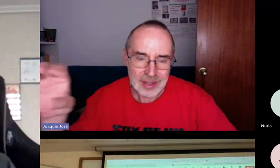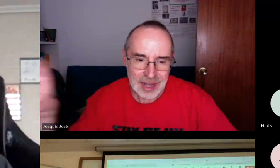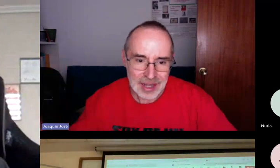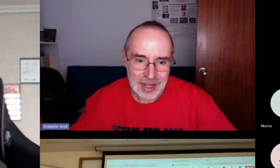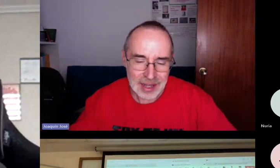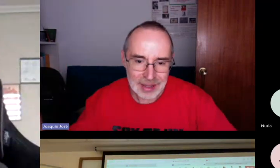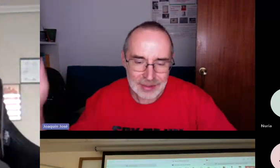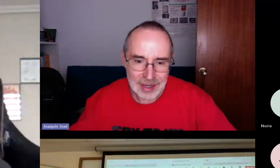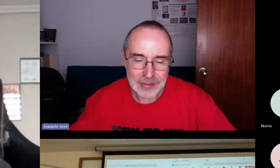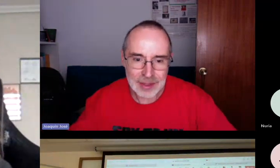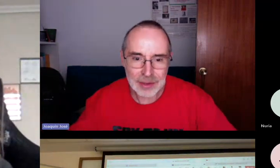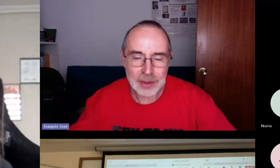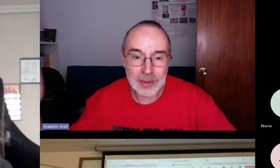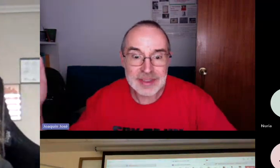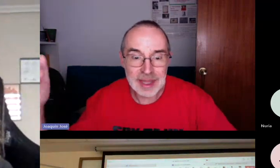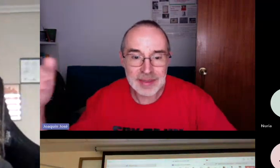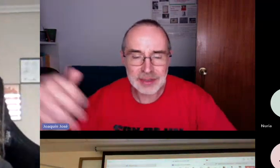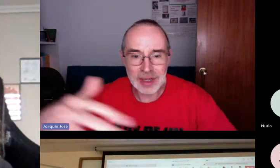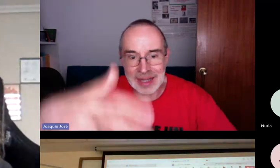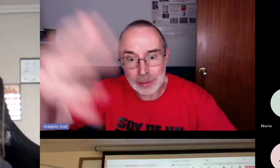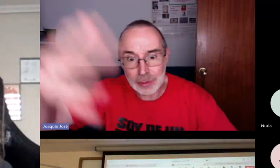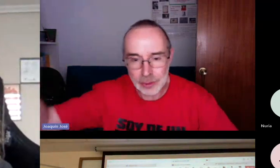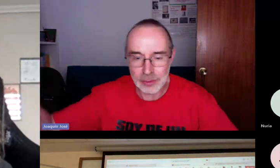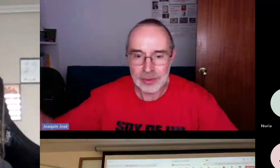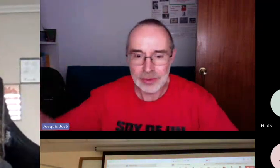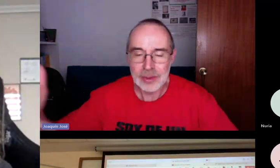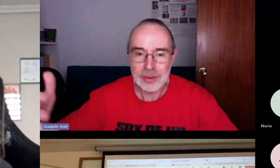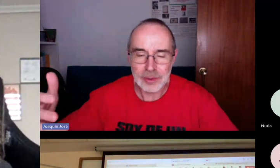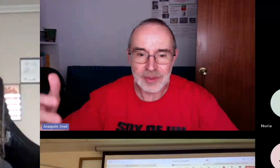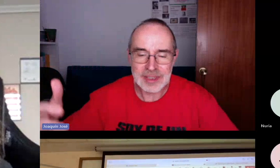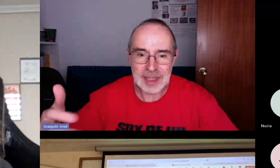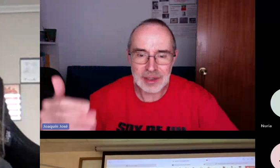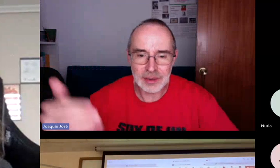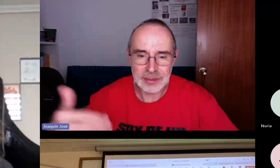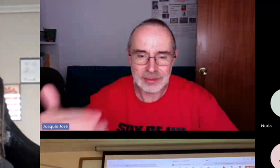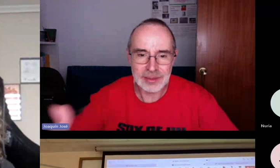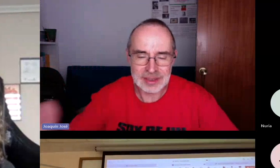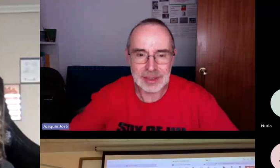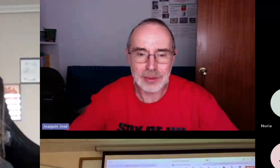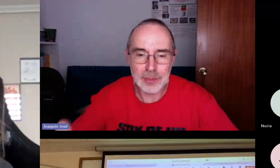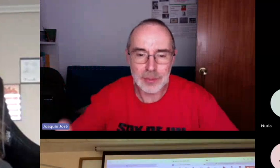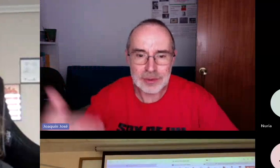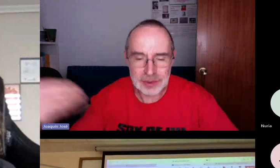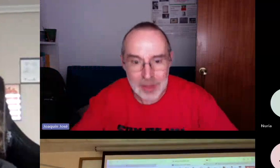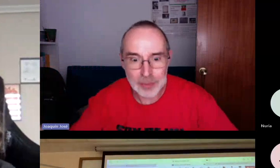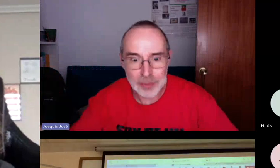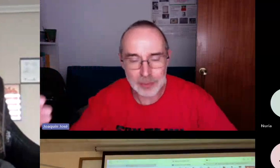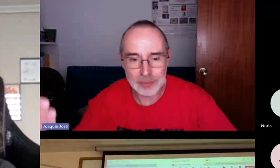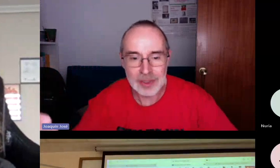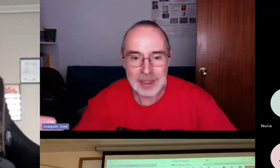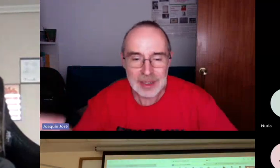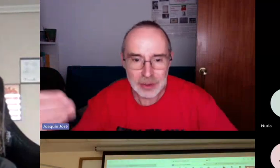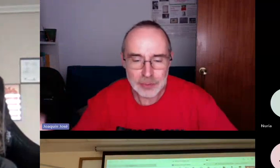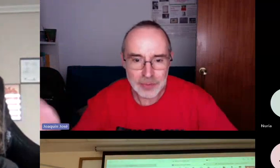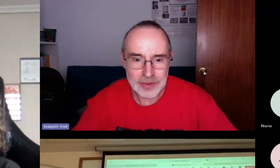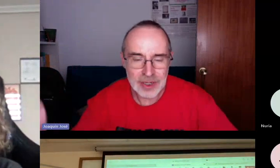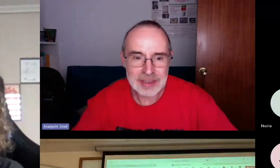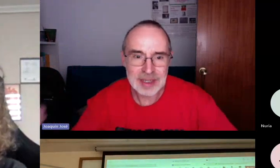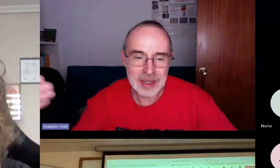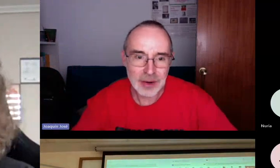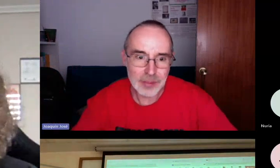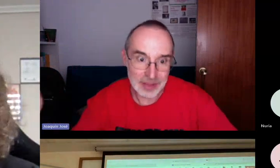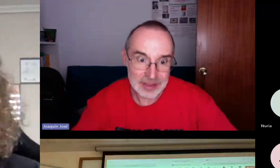relacionada con la universidad, de hecho, el claustro universitario estaba compuesto también por... Los